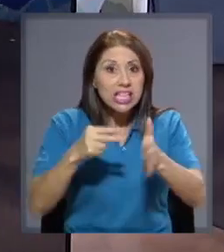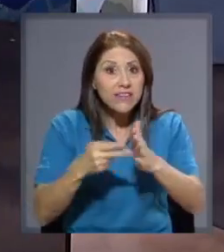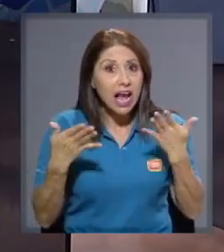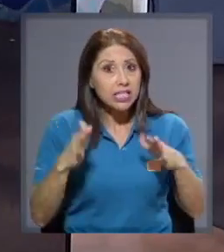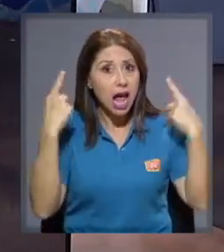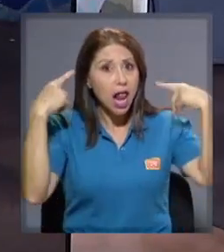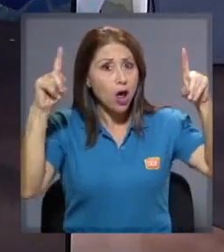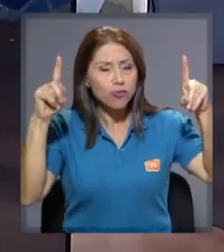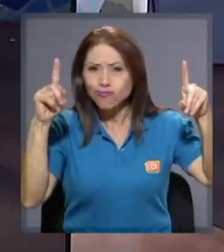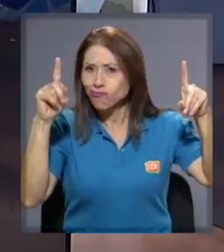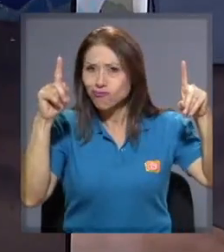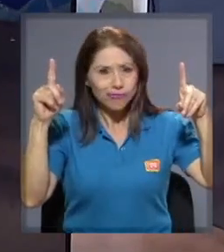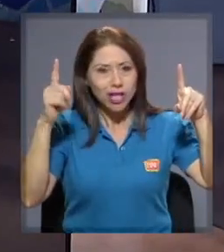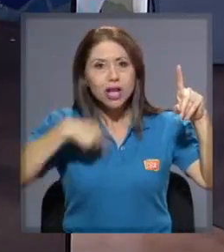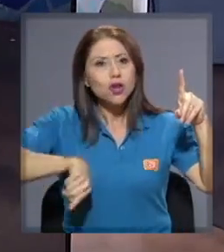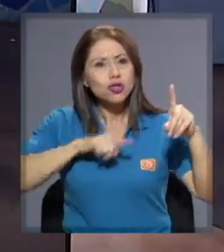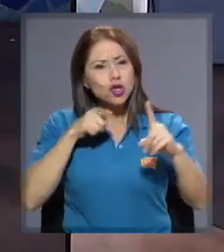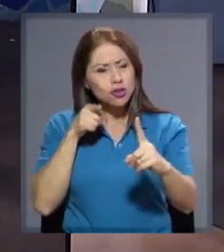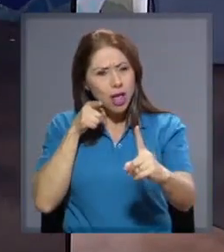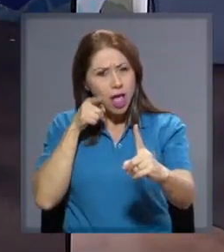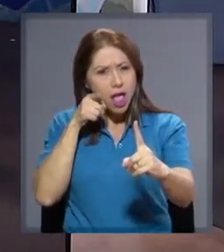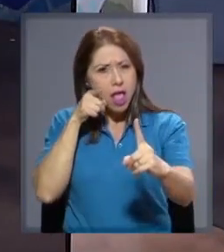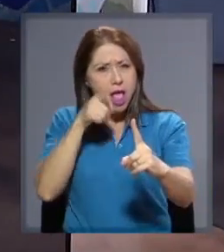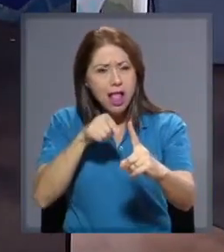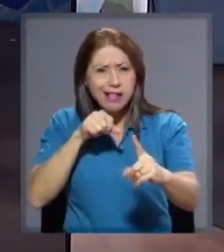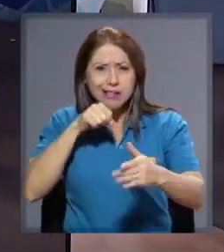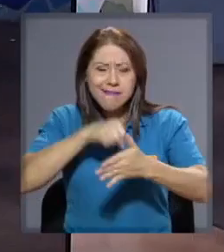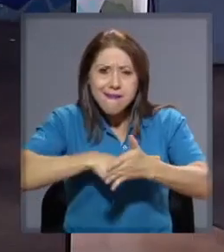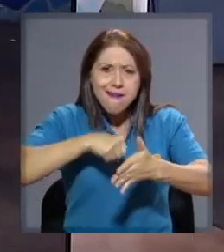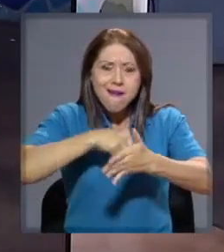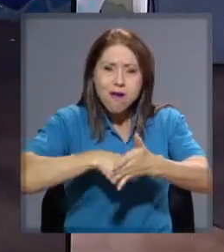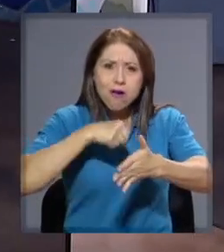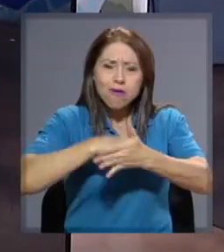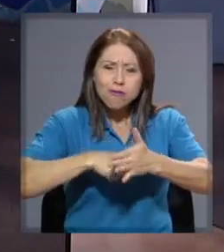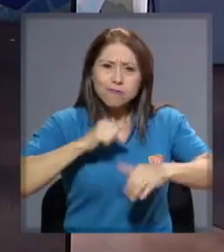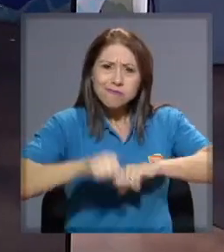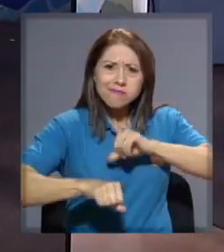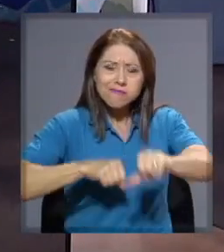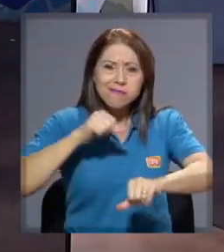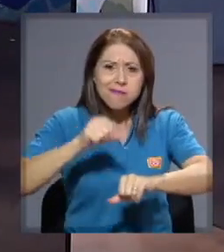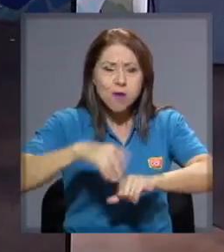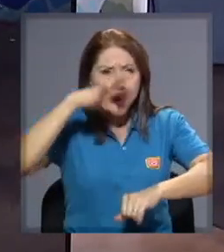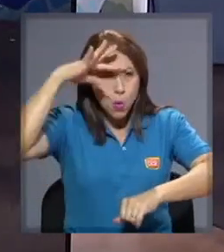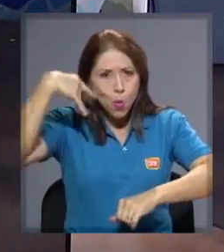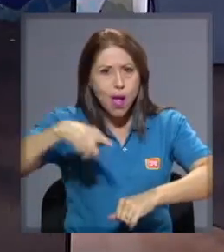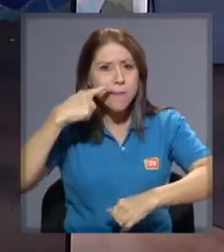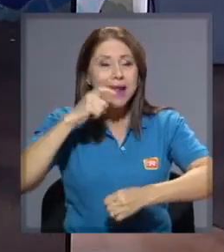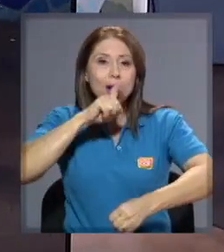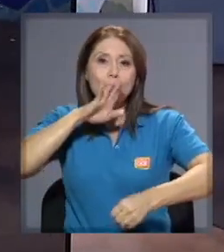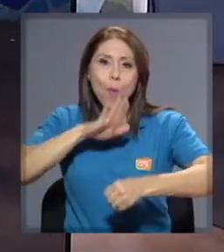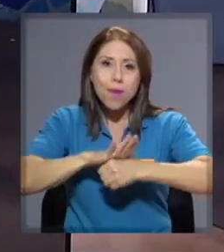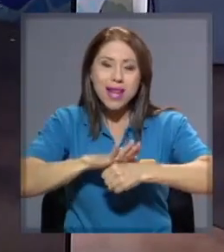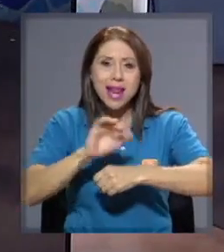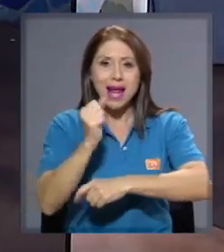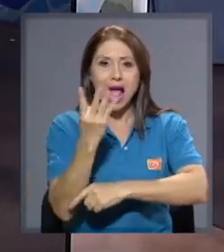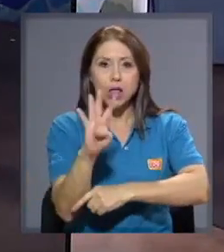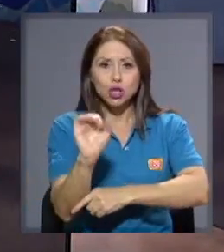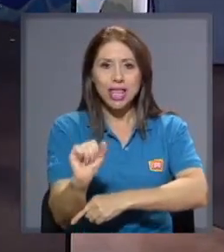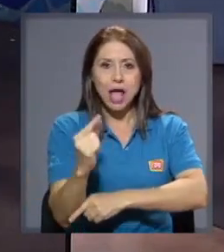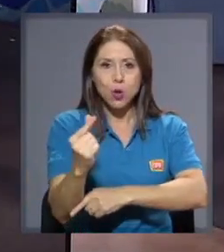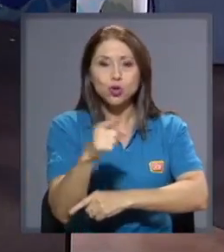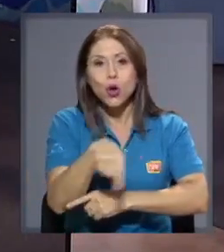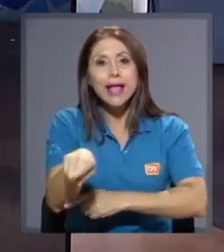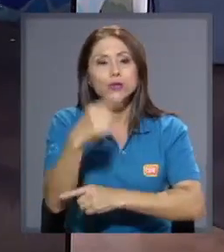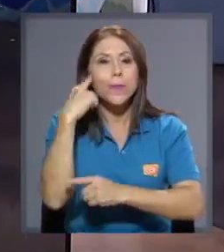llegamos al final estamos en el camino arduo y de una manera rauda para poder llegar a cumplir su objetivo el 14 agosto porque es para el